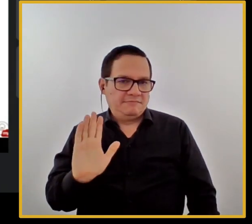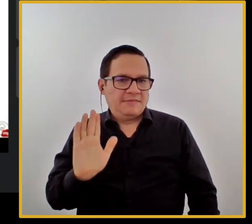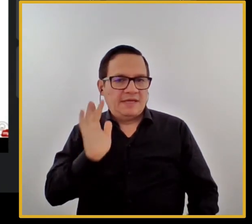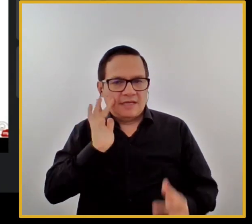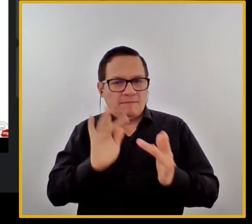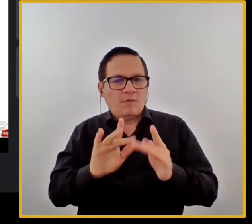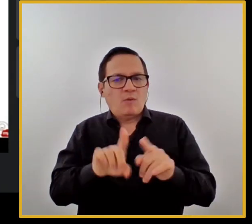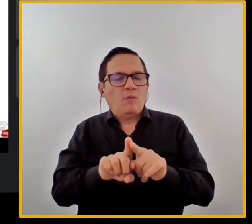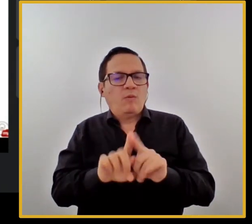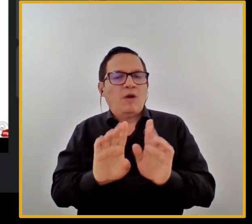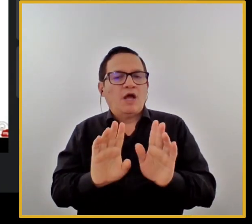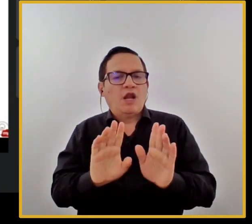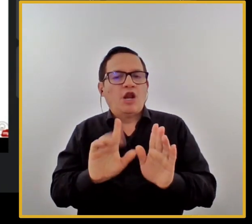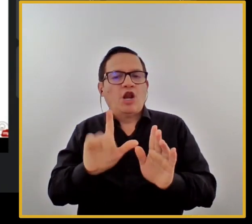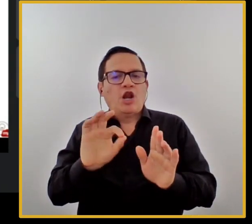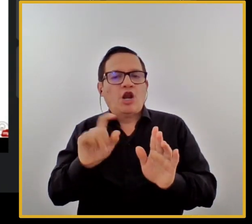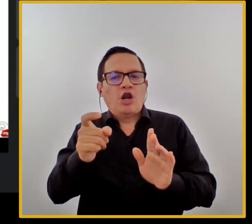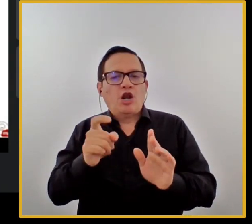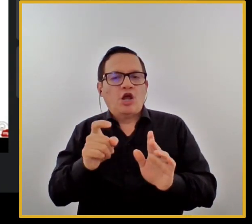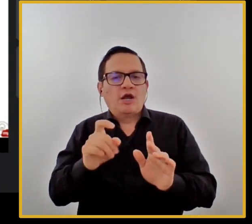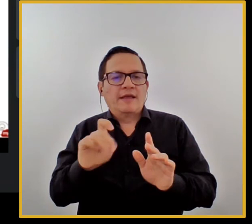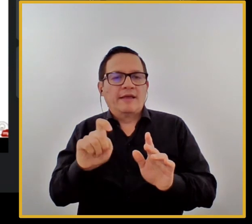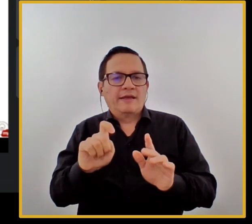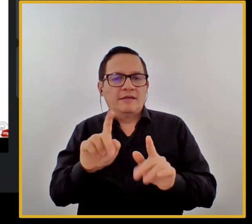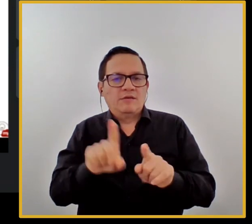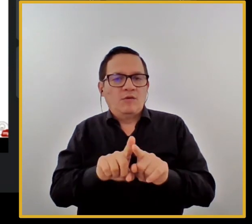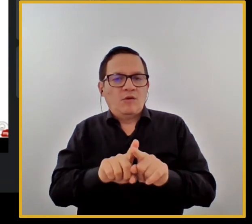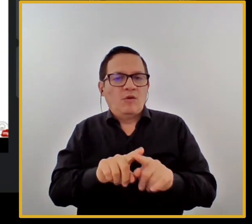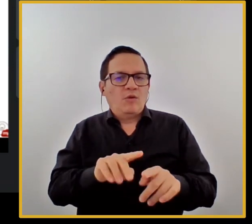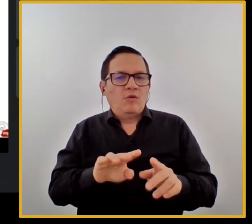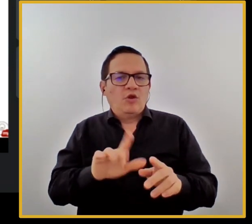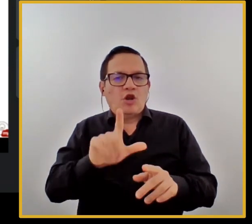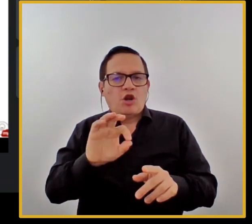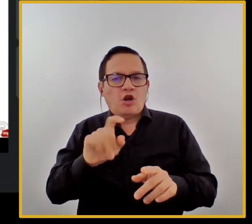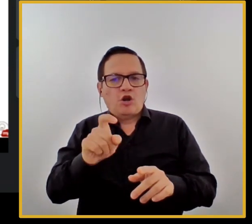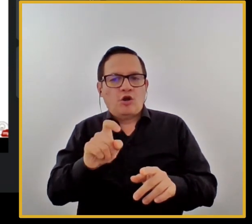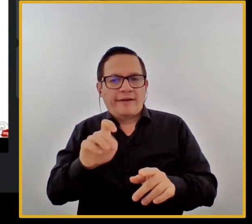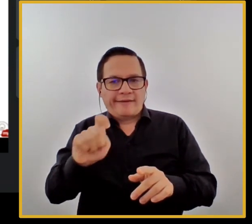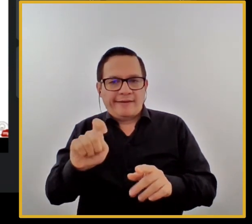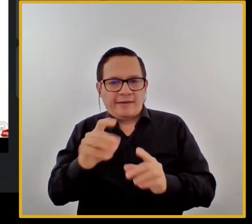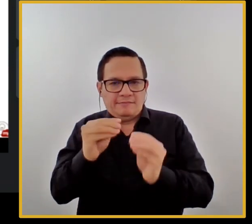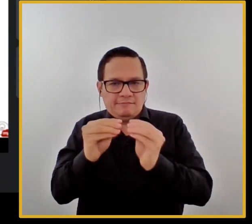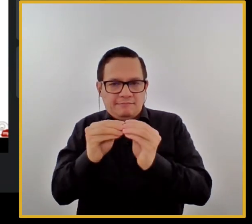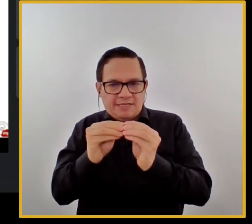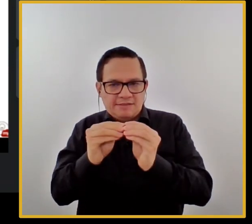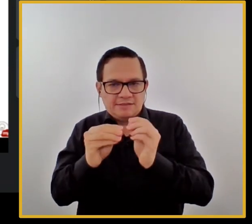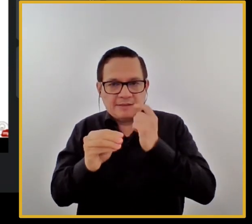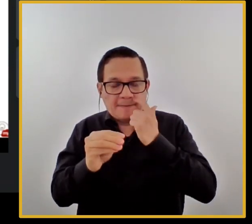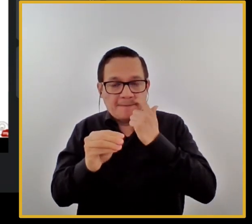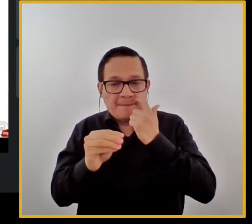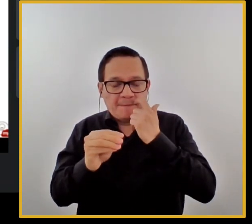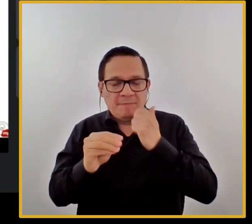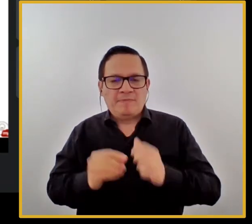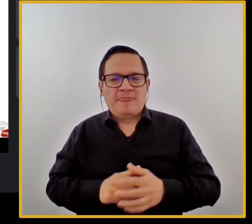me quedaría logaritmo de x, me quedaría acá 4 logaritmo de x